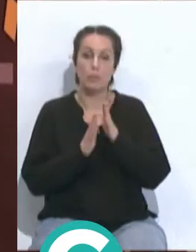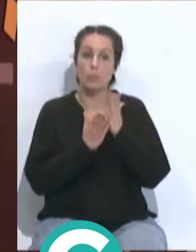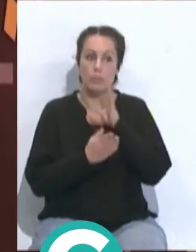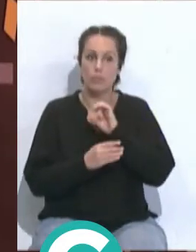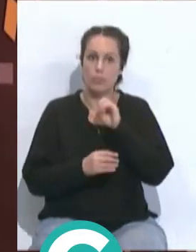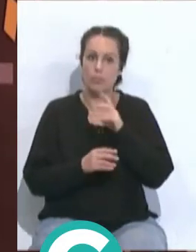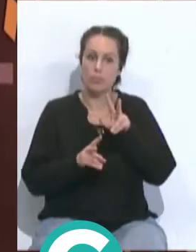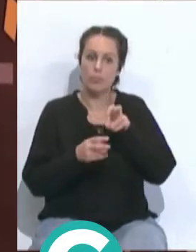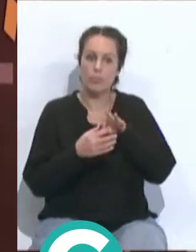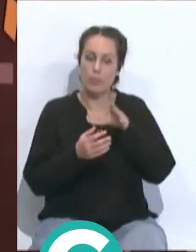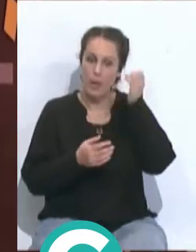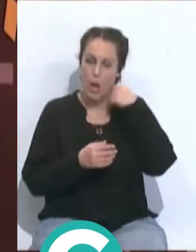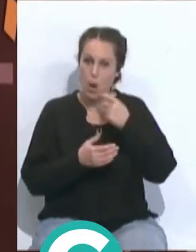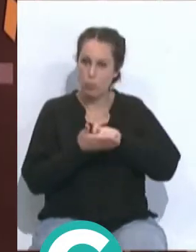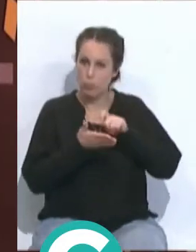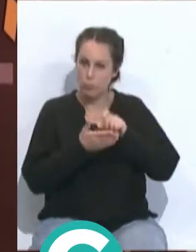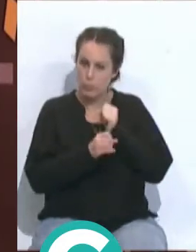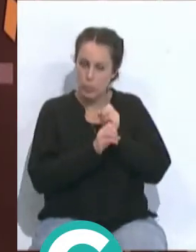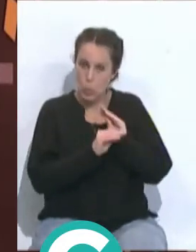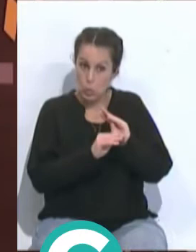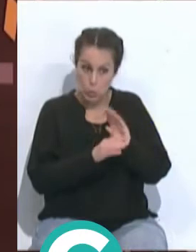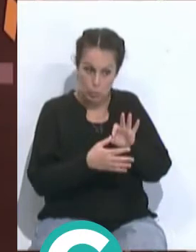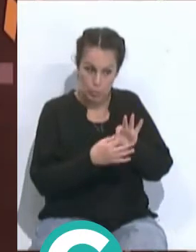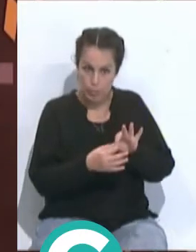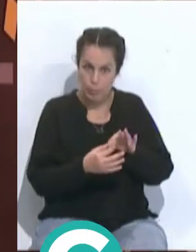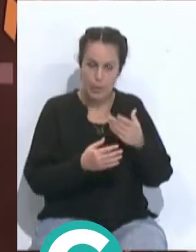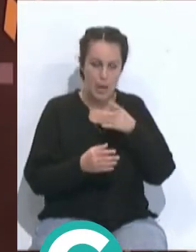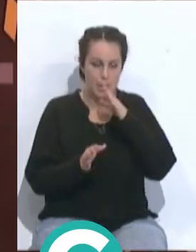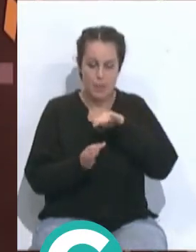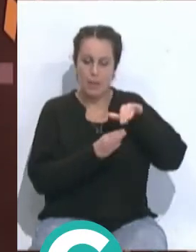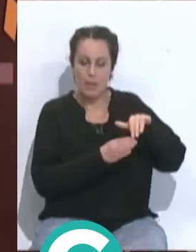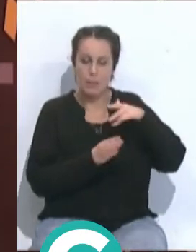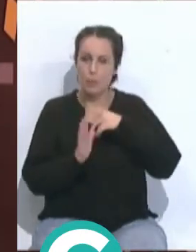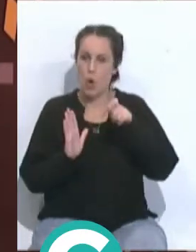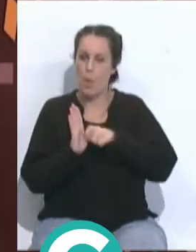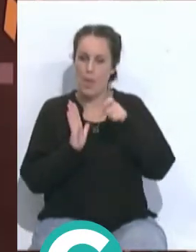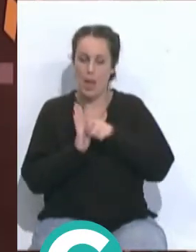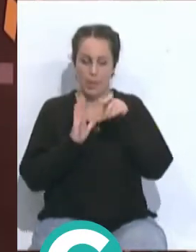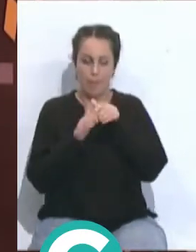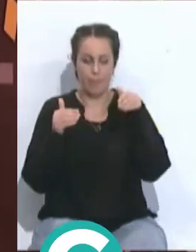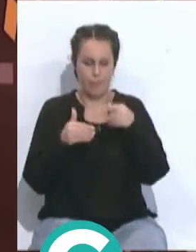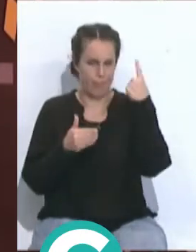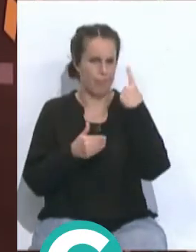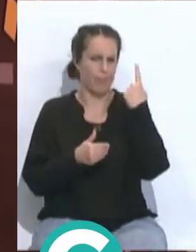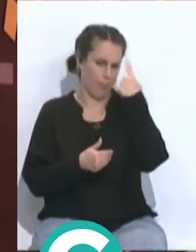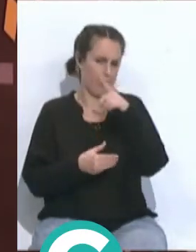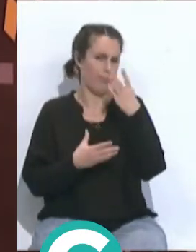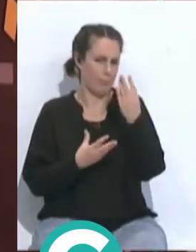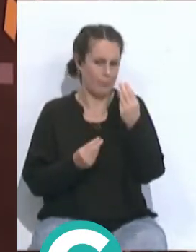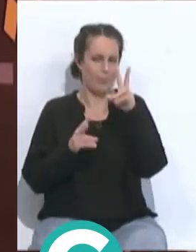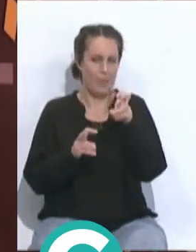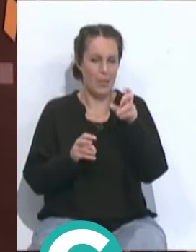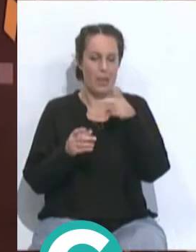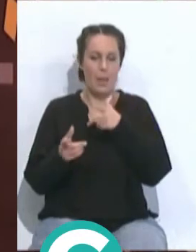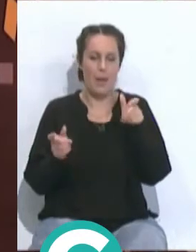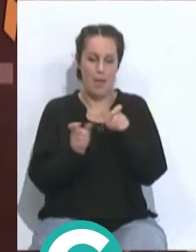la obra de Juan Carlos Aragón. Nos centramos ahora en otra modalidad, lo hacemos con los romanceros, que saben mucho también de rima y